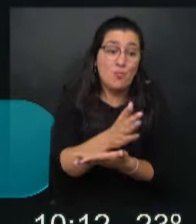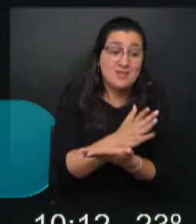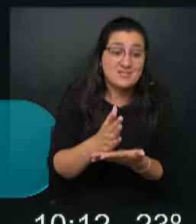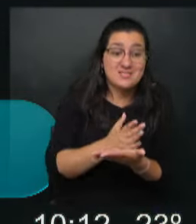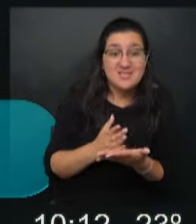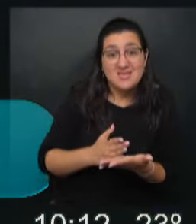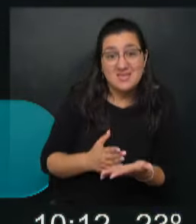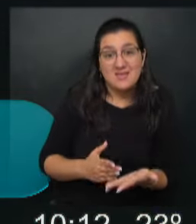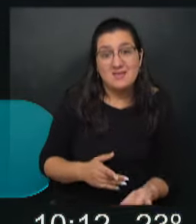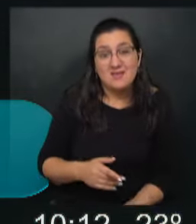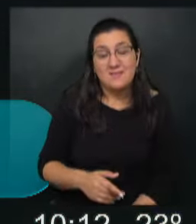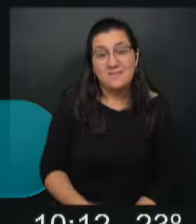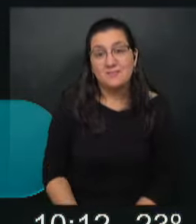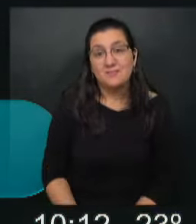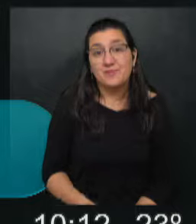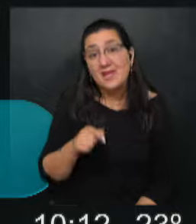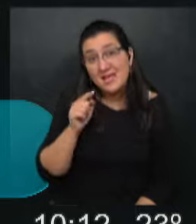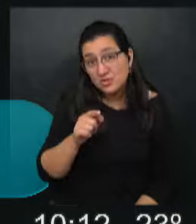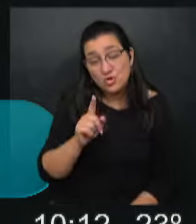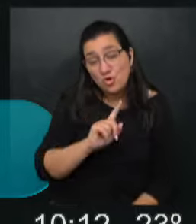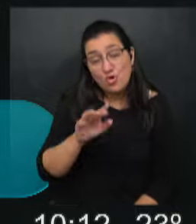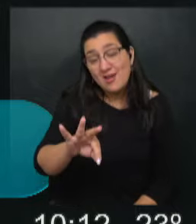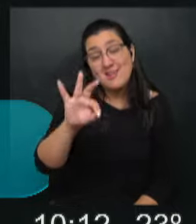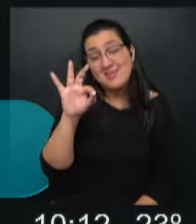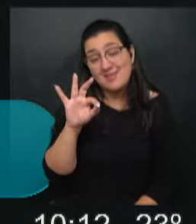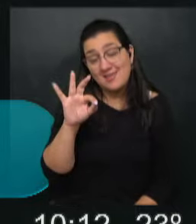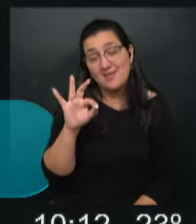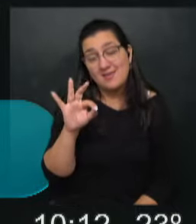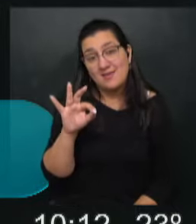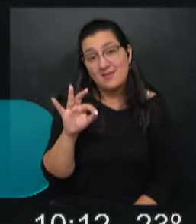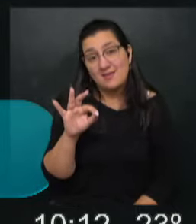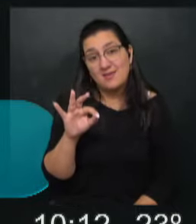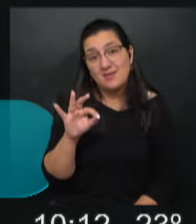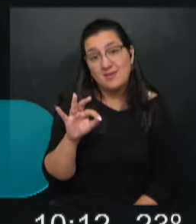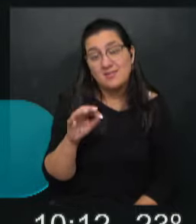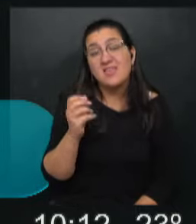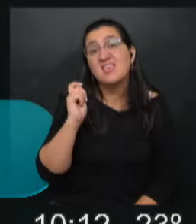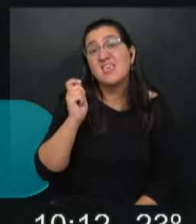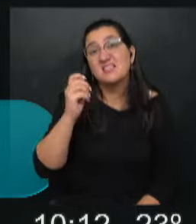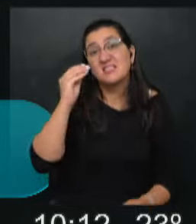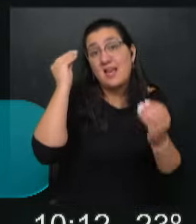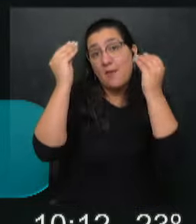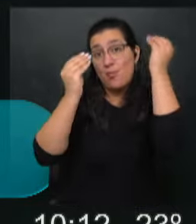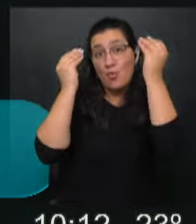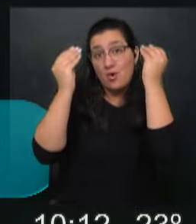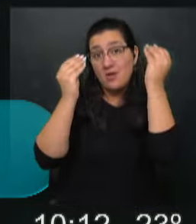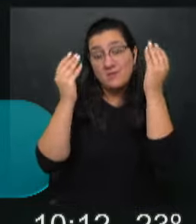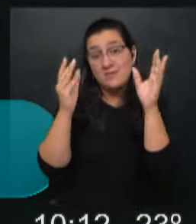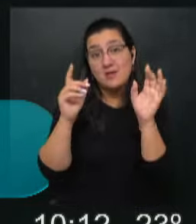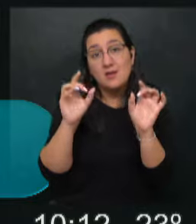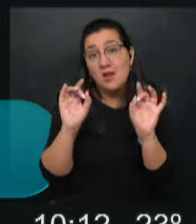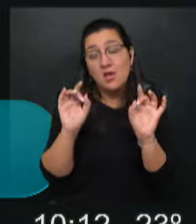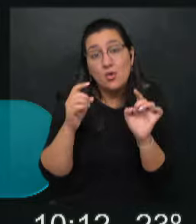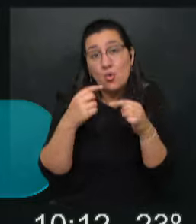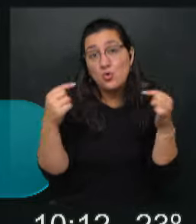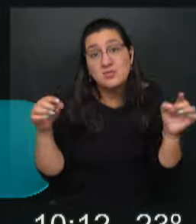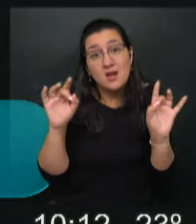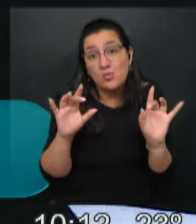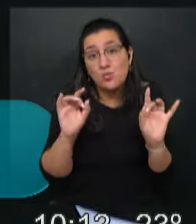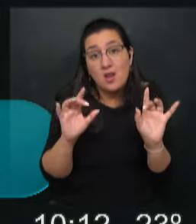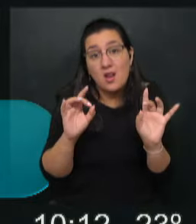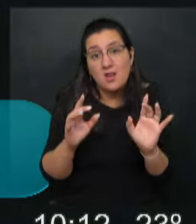que ver con que eso no se elige. Uno no elige, una no elige de quien se enamora, sino que las cosas suceden.